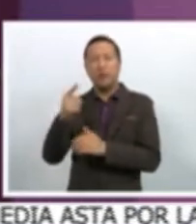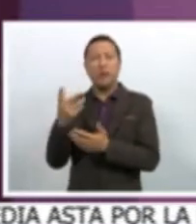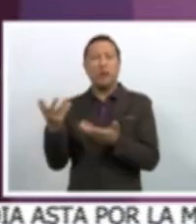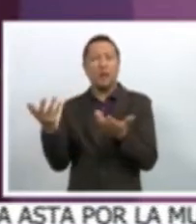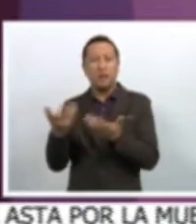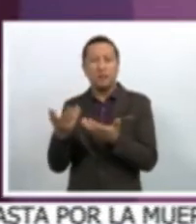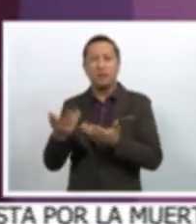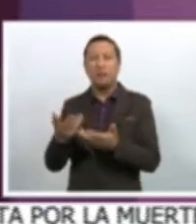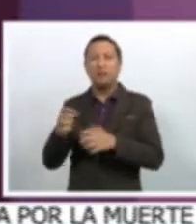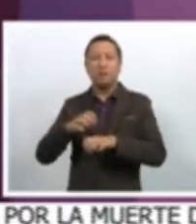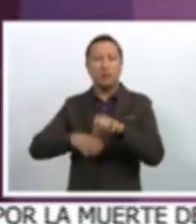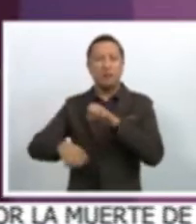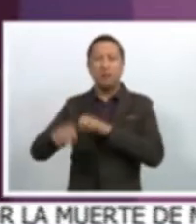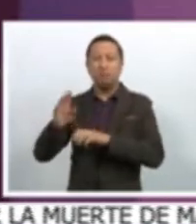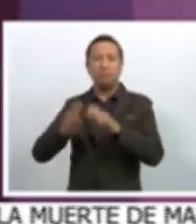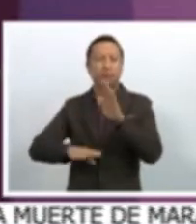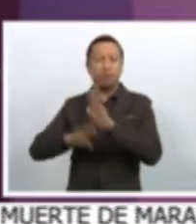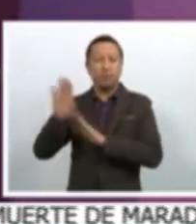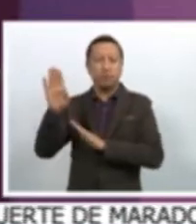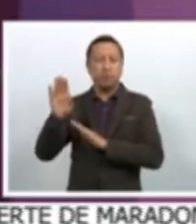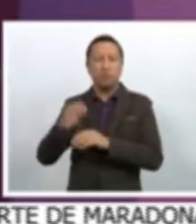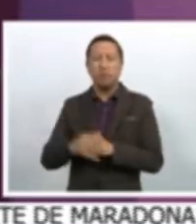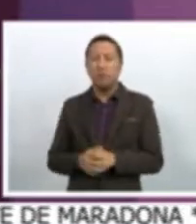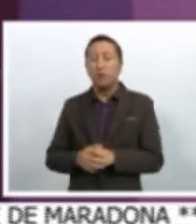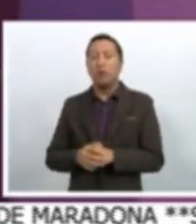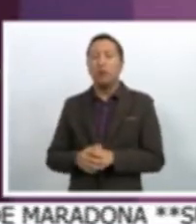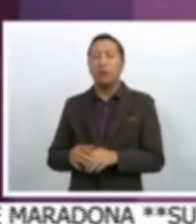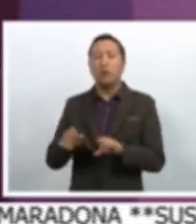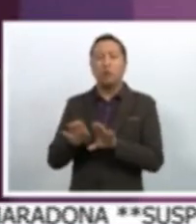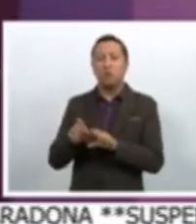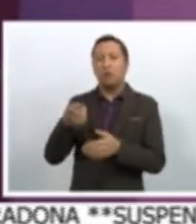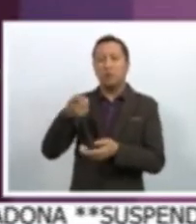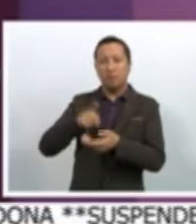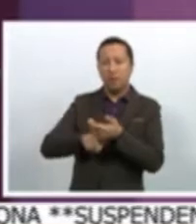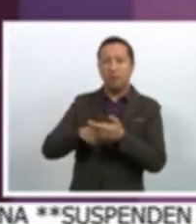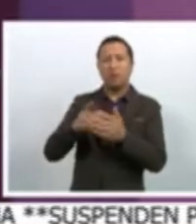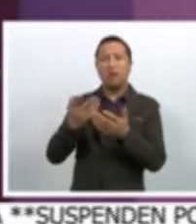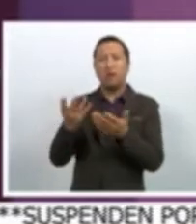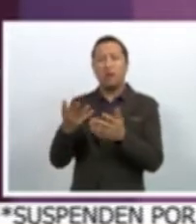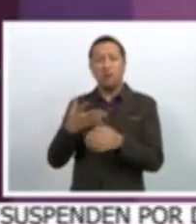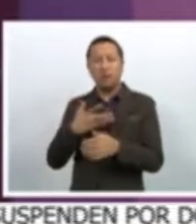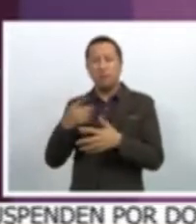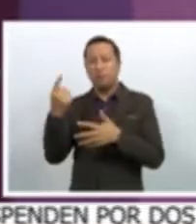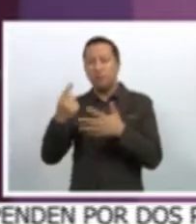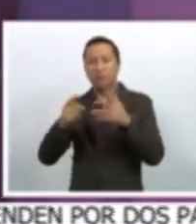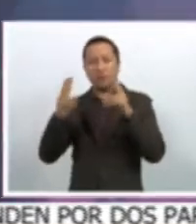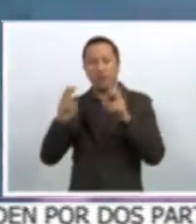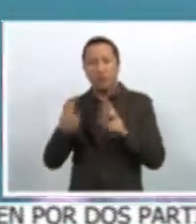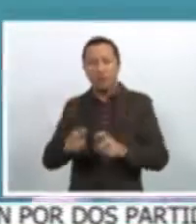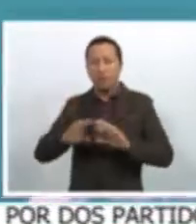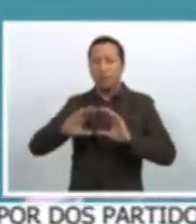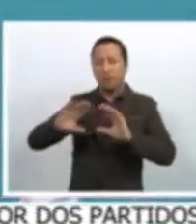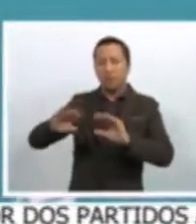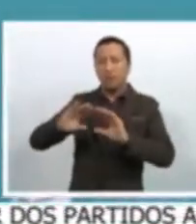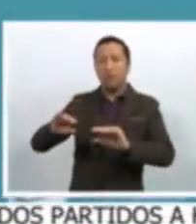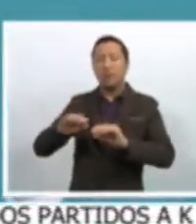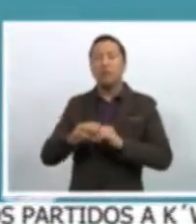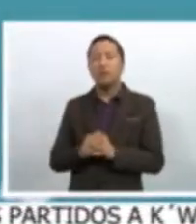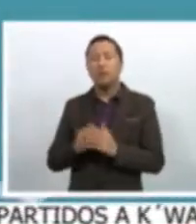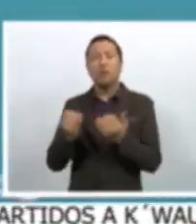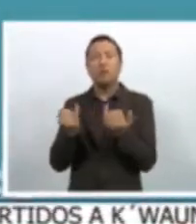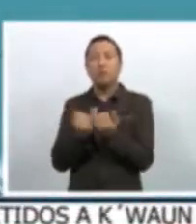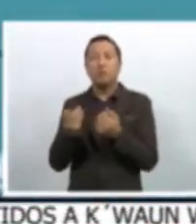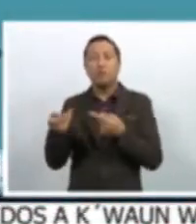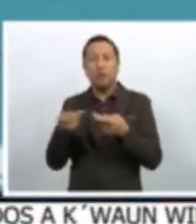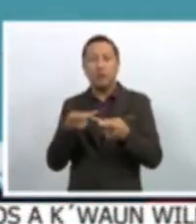digital, en el cual, pues bueno, tuvieron el acceso a contenidos de emprendimiento, formación, se prepararon para hacer el pitch, que es la herramienta